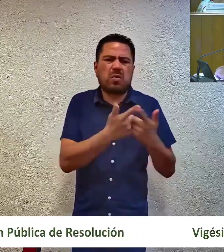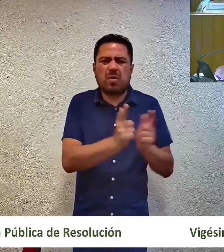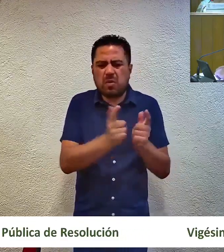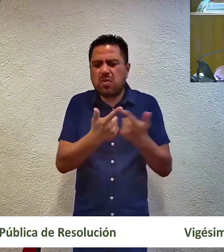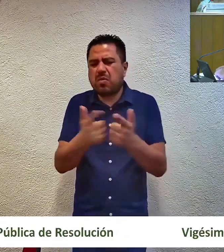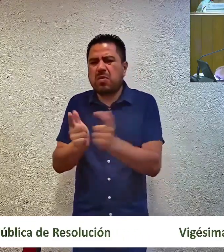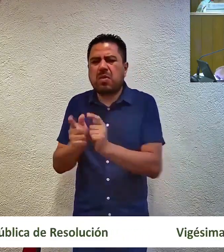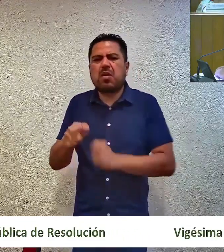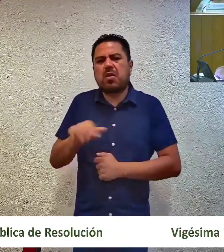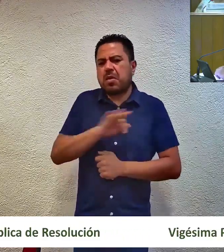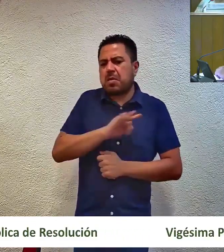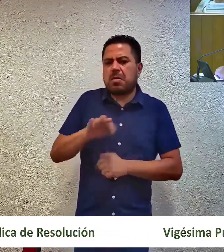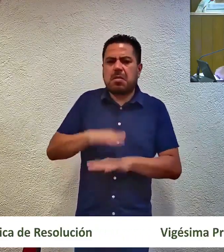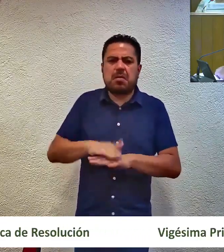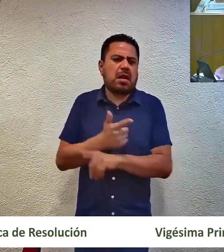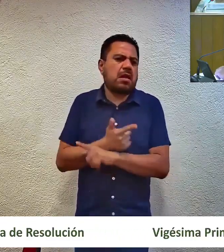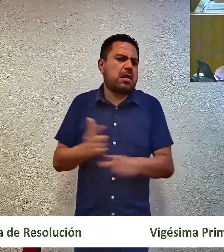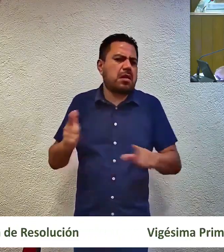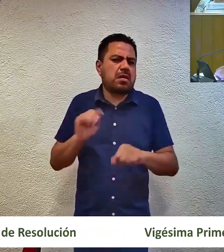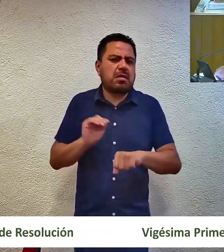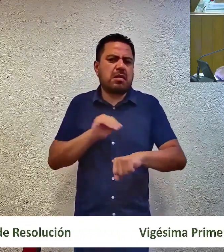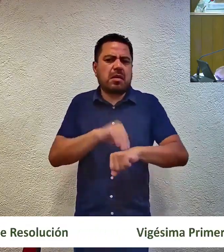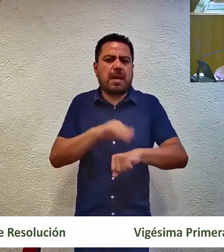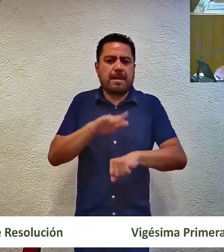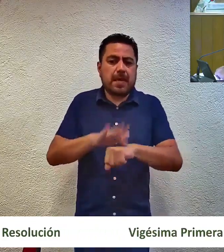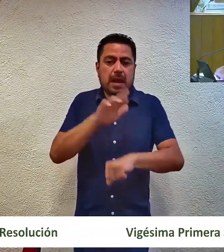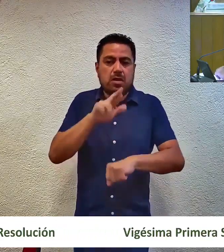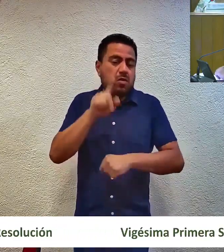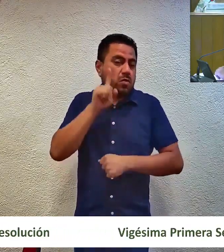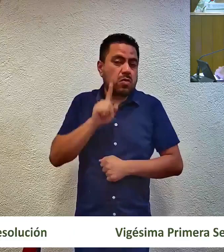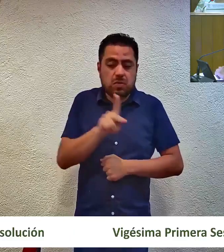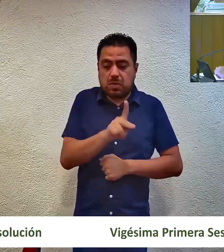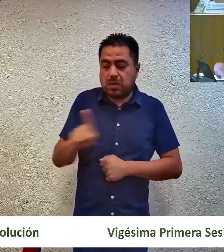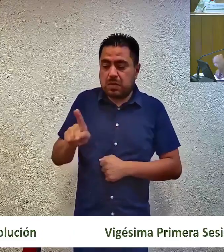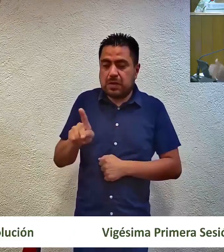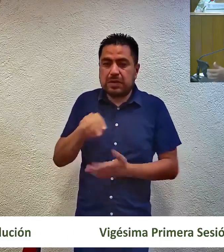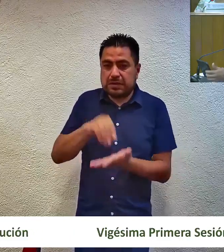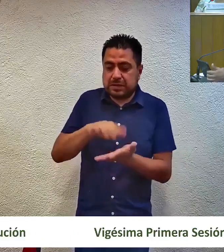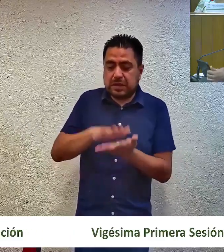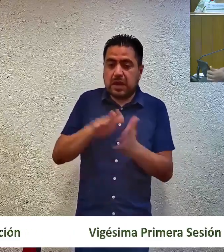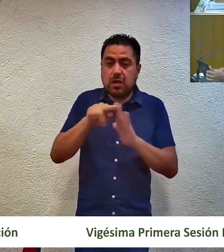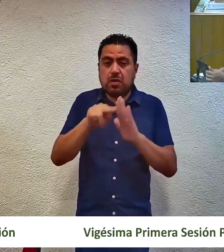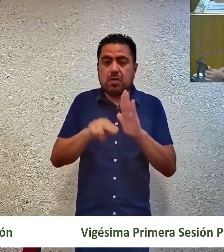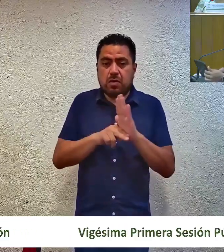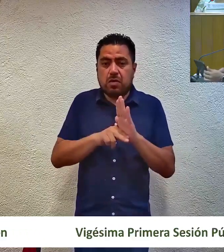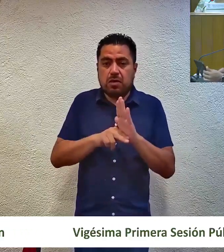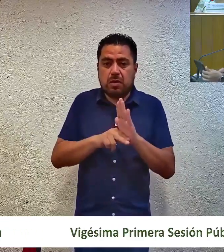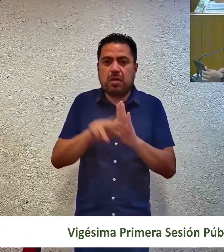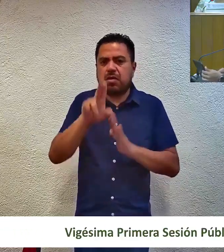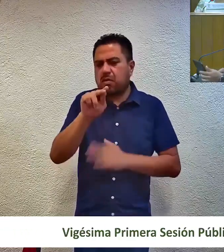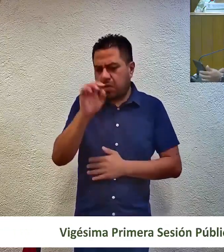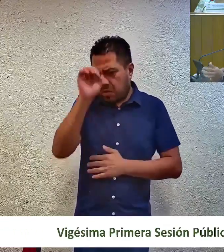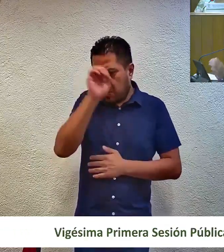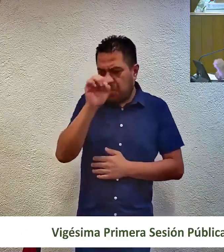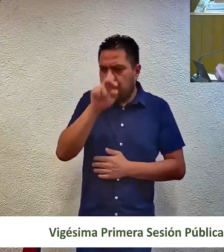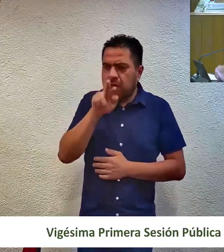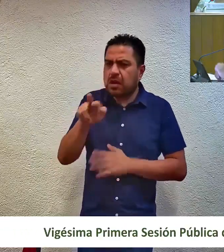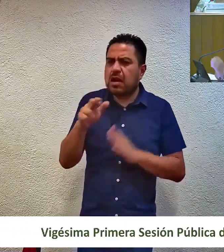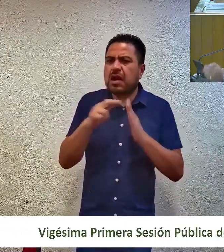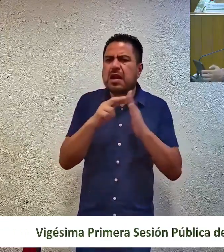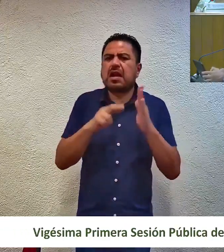pueden optar de manera libre por postular a un mayor número de mujeres al establecida en la normativa e no observar la regla de